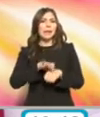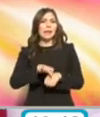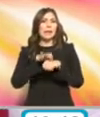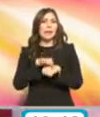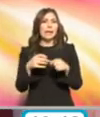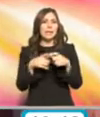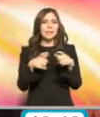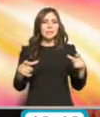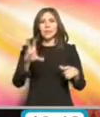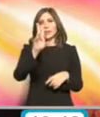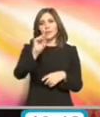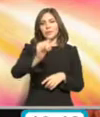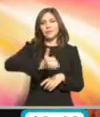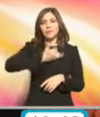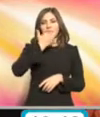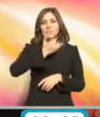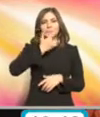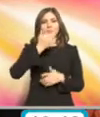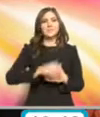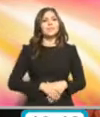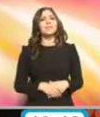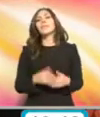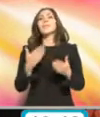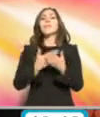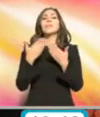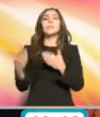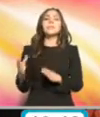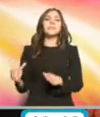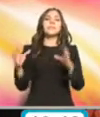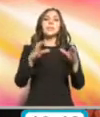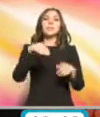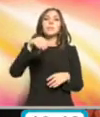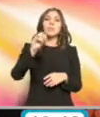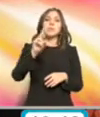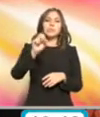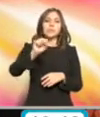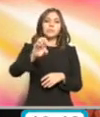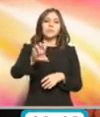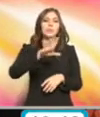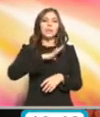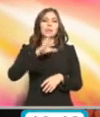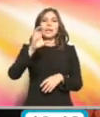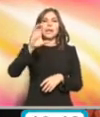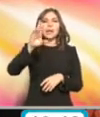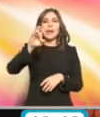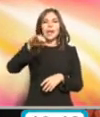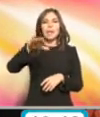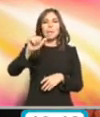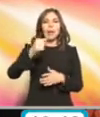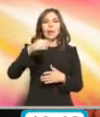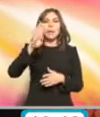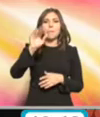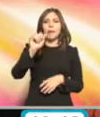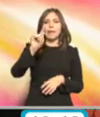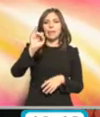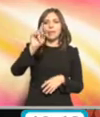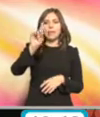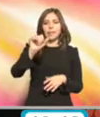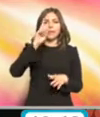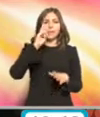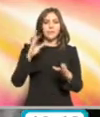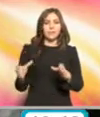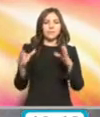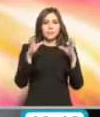¿No? sí es cierto. Ok, Ok. muy bien, chicos. Ahora vámonos con la mousse. Lo mismo. Aquí ya tenemos nuestra crema batida para ahorrar tiempo. Y Lili, por favor, A